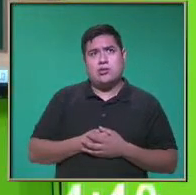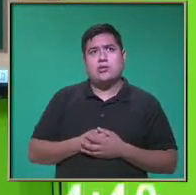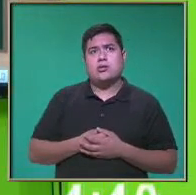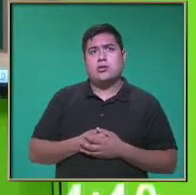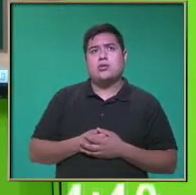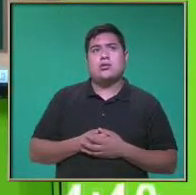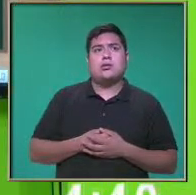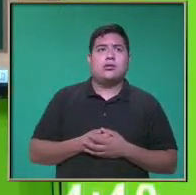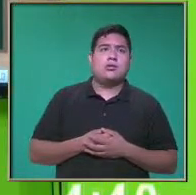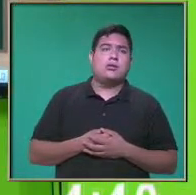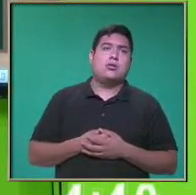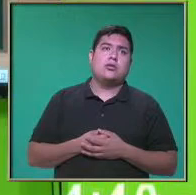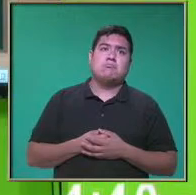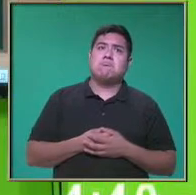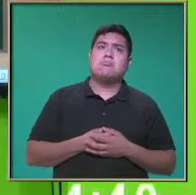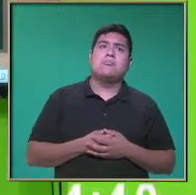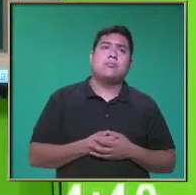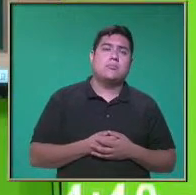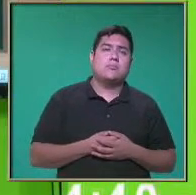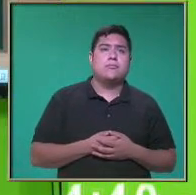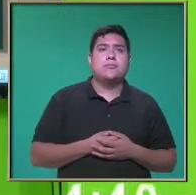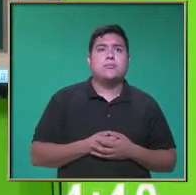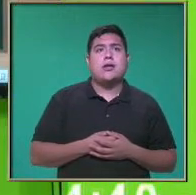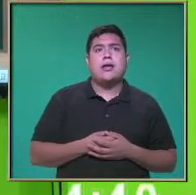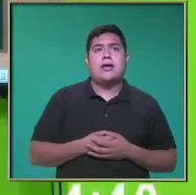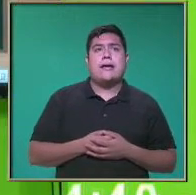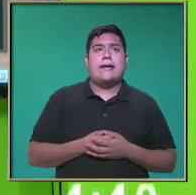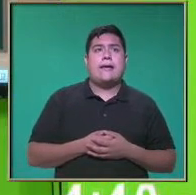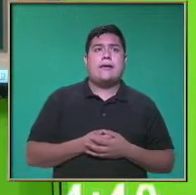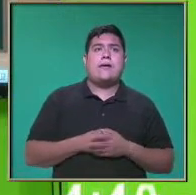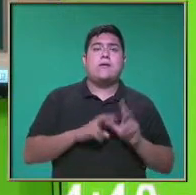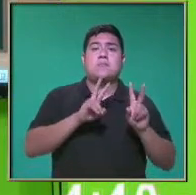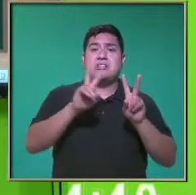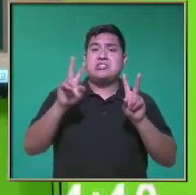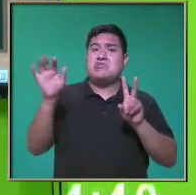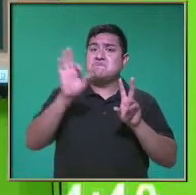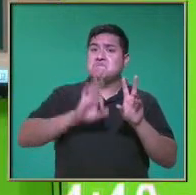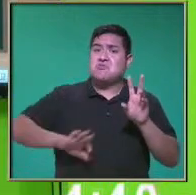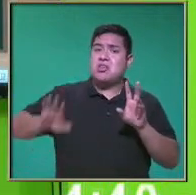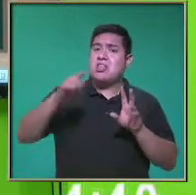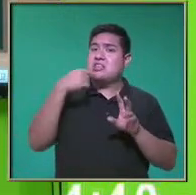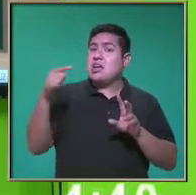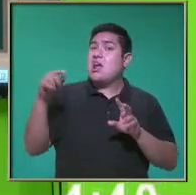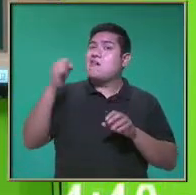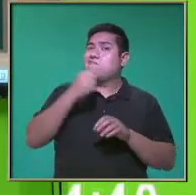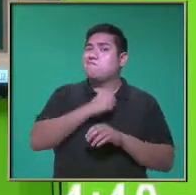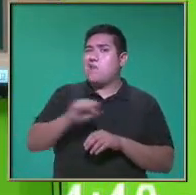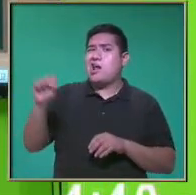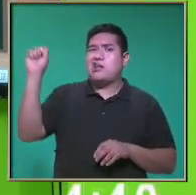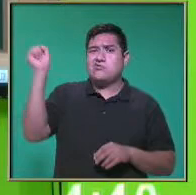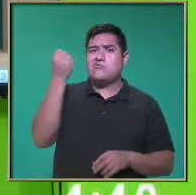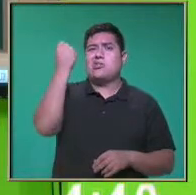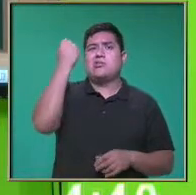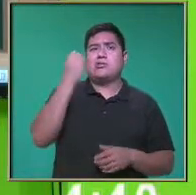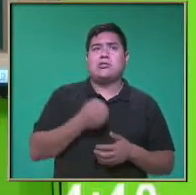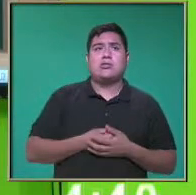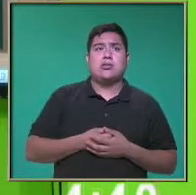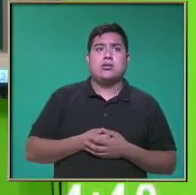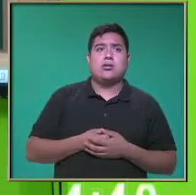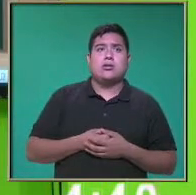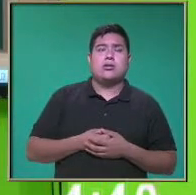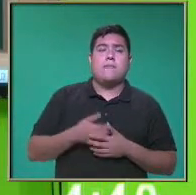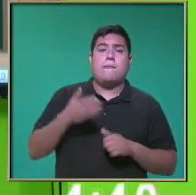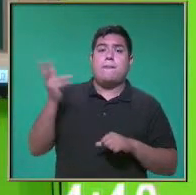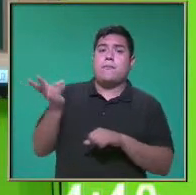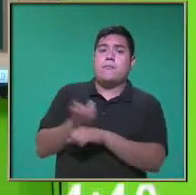de trabajo en la granja, se fue y los vecinos del granjero exclamaron, "¡Qué mala suerte!" Event number